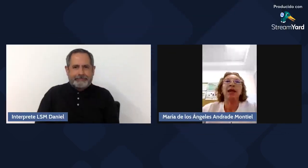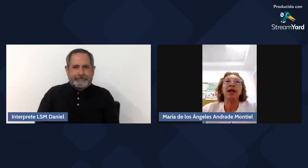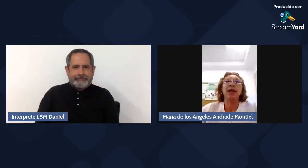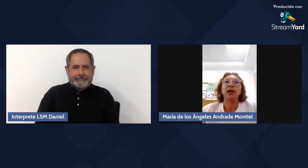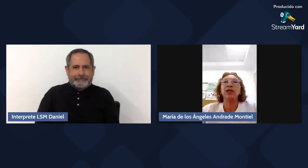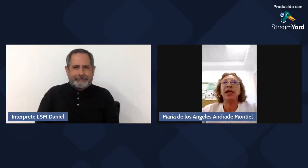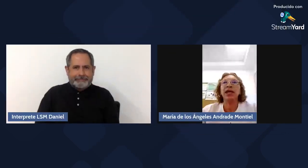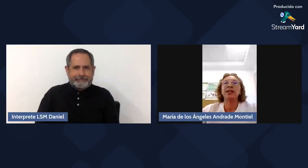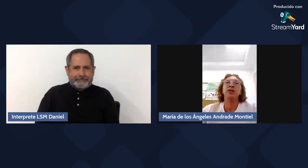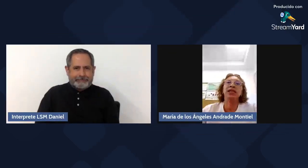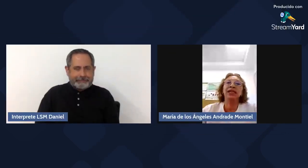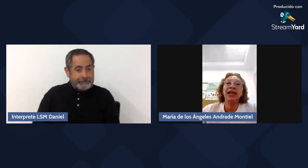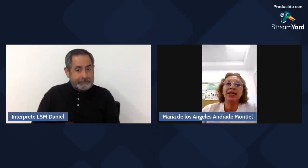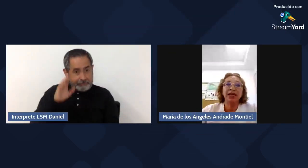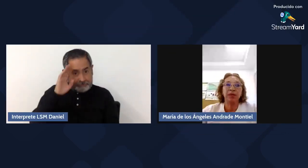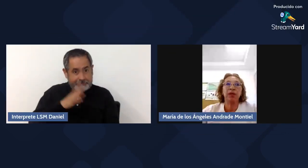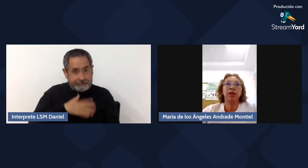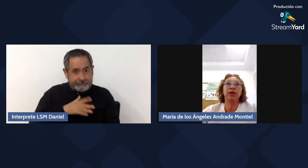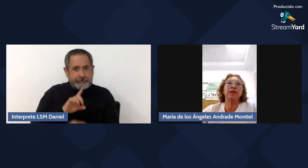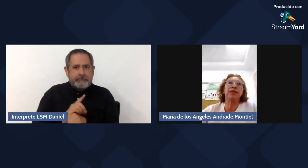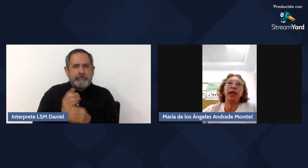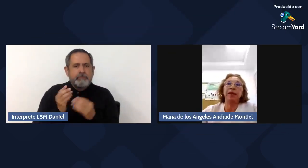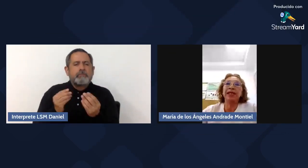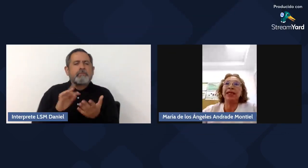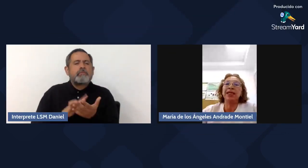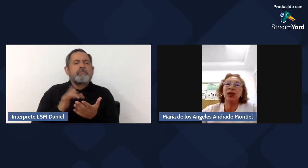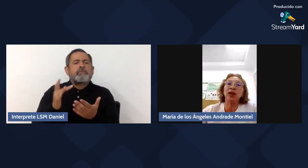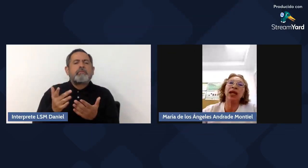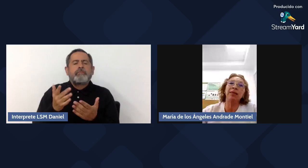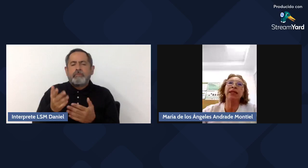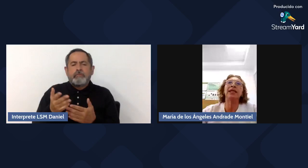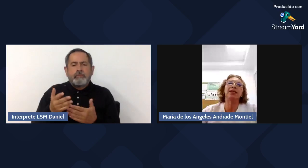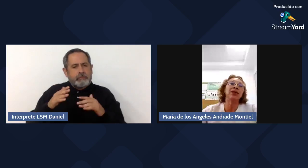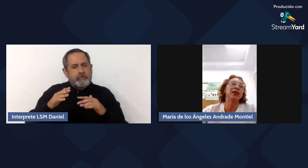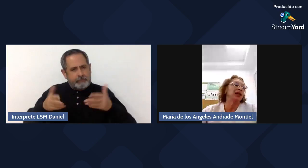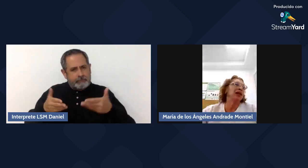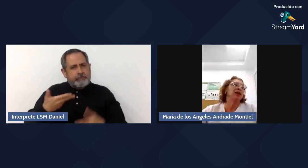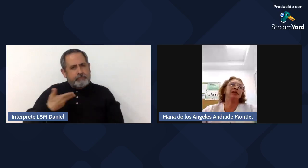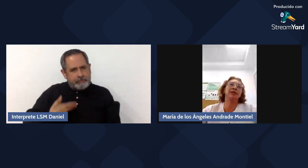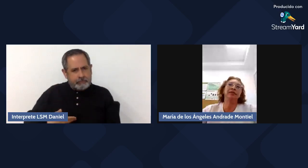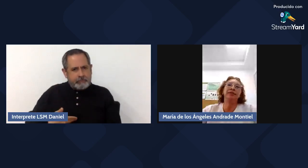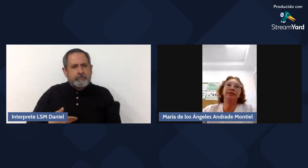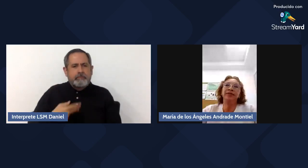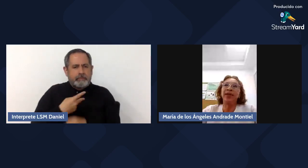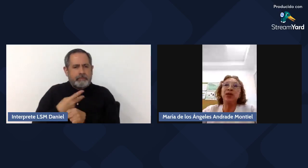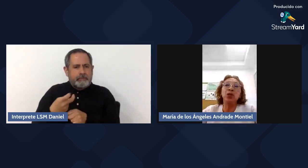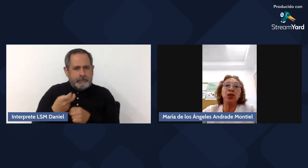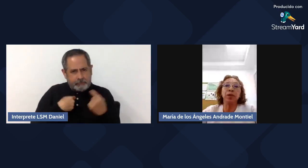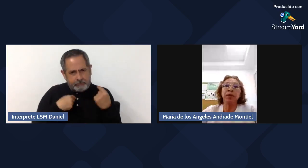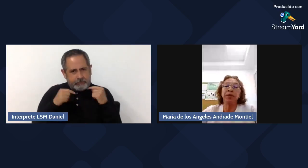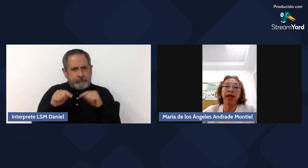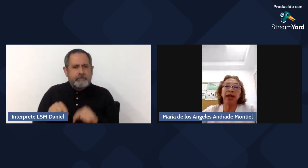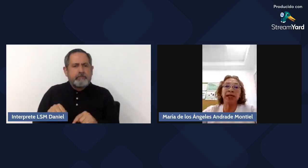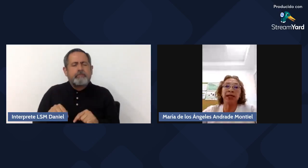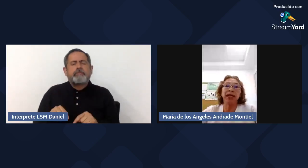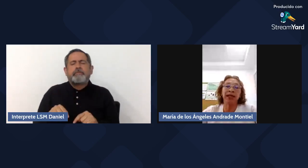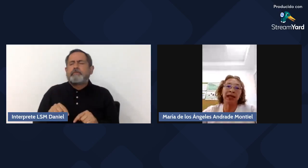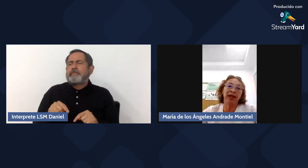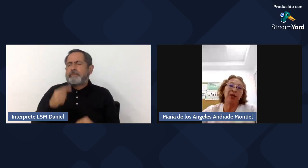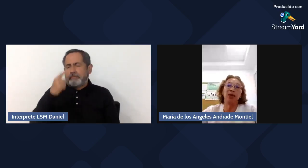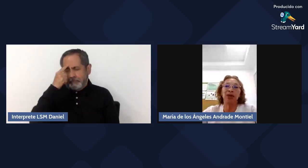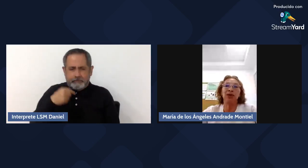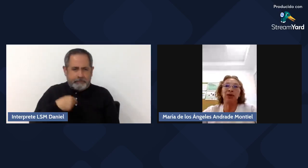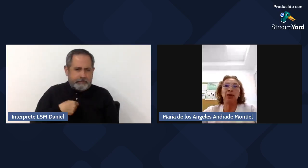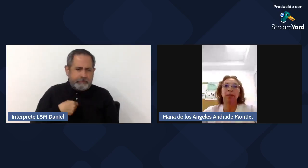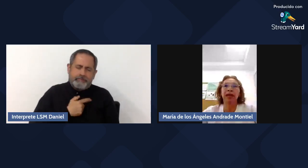Hola, buenos días. Muchas gracias por la presentación y la invitación. Es un gusto para mí el estar